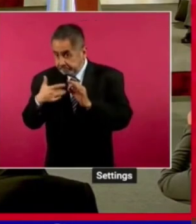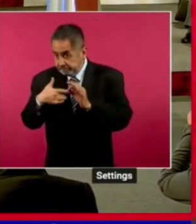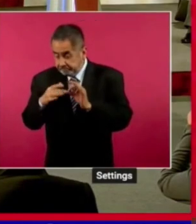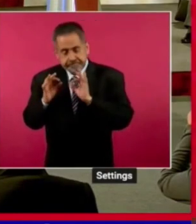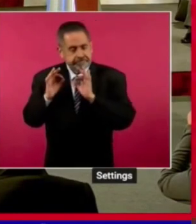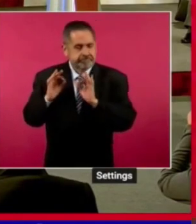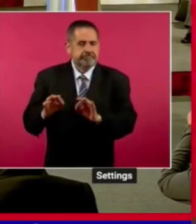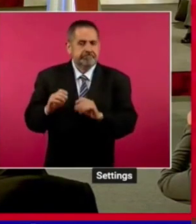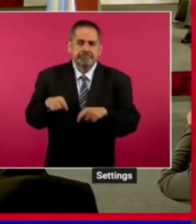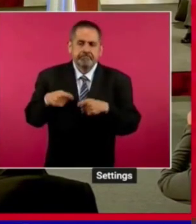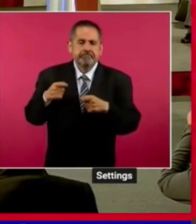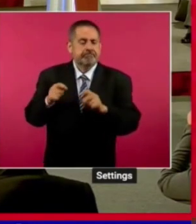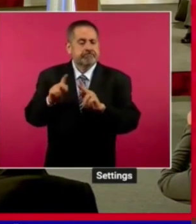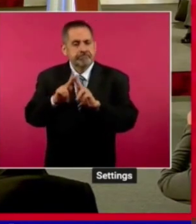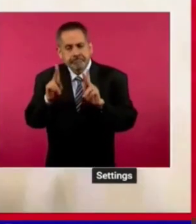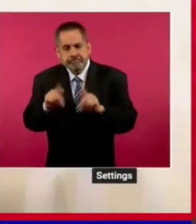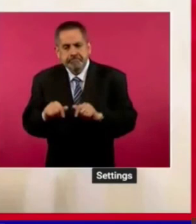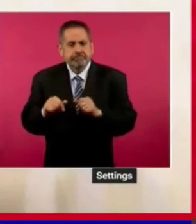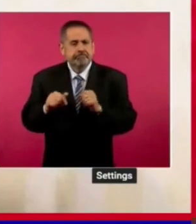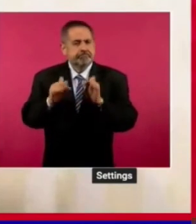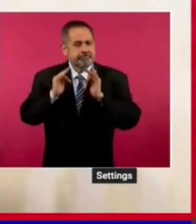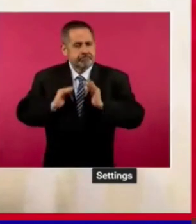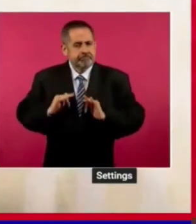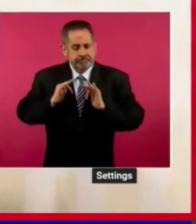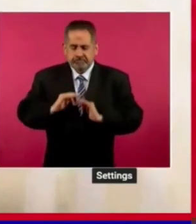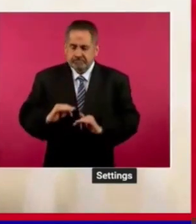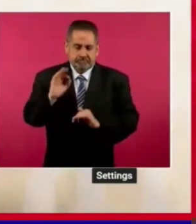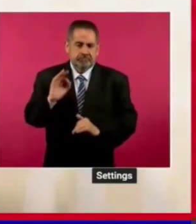para garantizarles la paz y la tranquilidad.